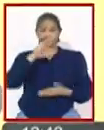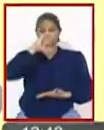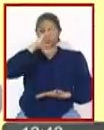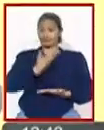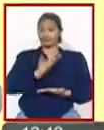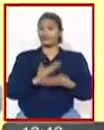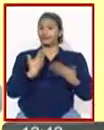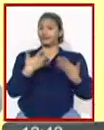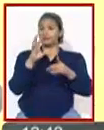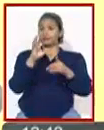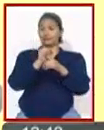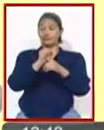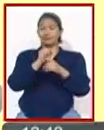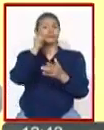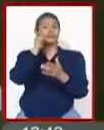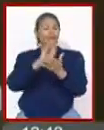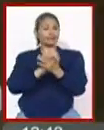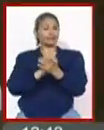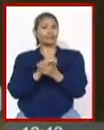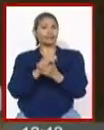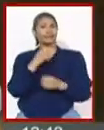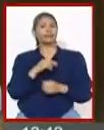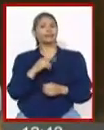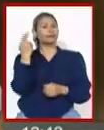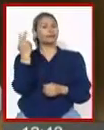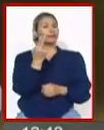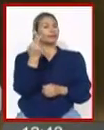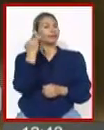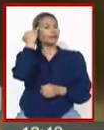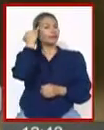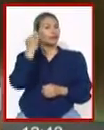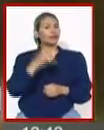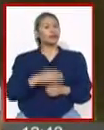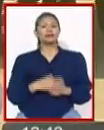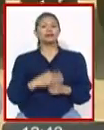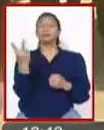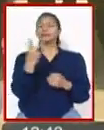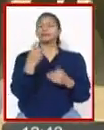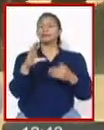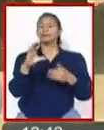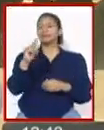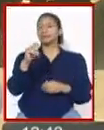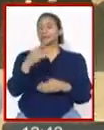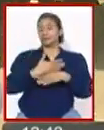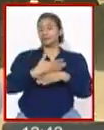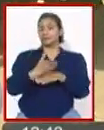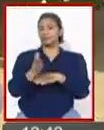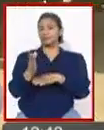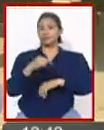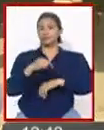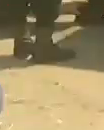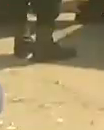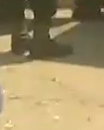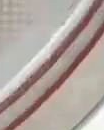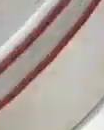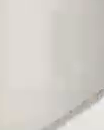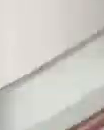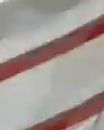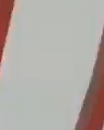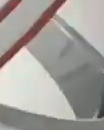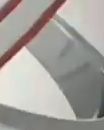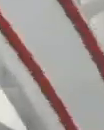está aprendido junto a su esposa, quien sería su cómplice. Ambos serán cautelados en las próximas horas.